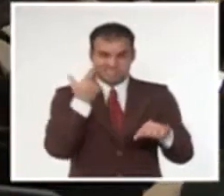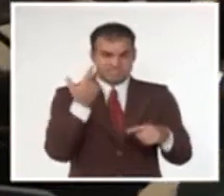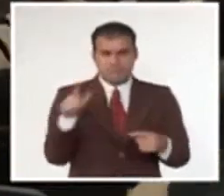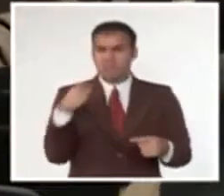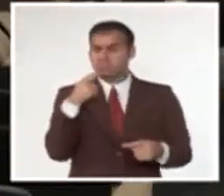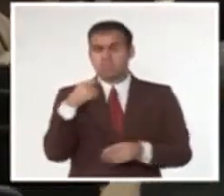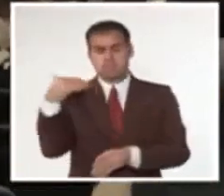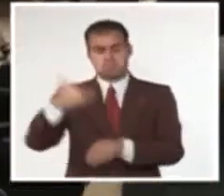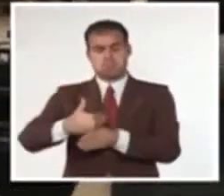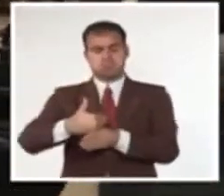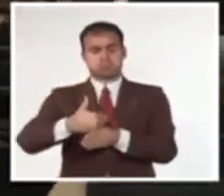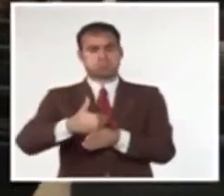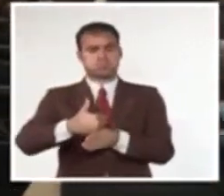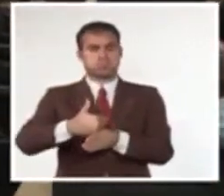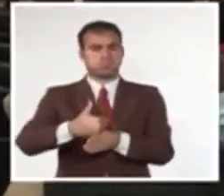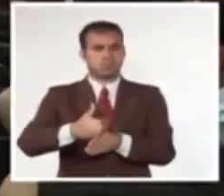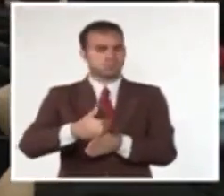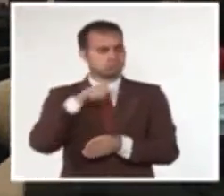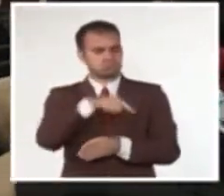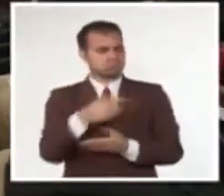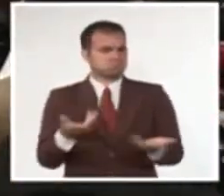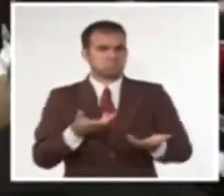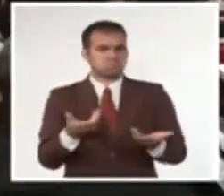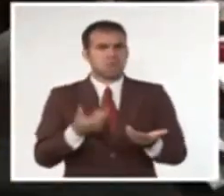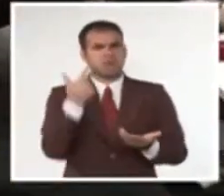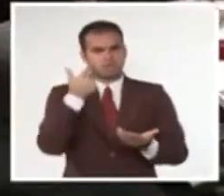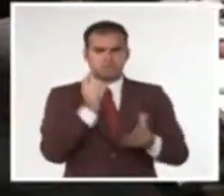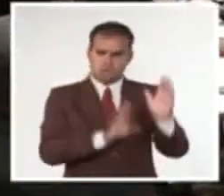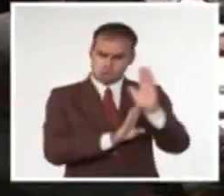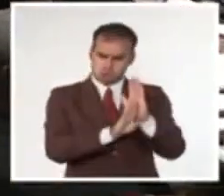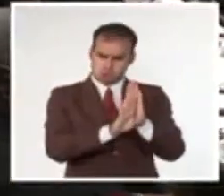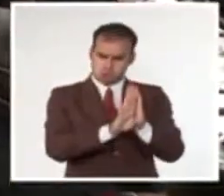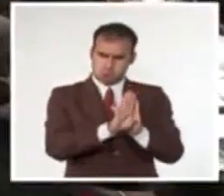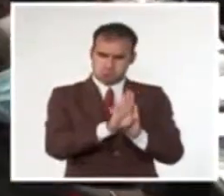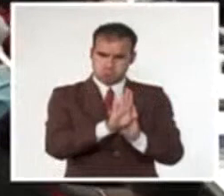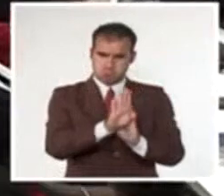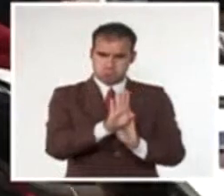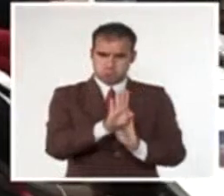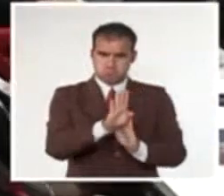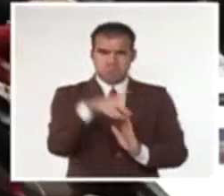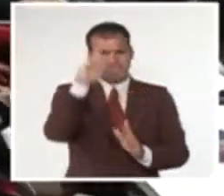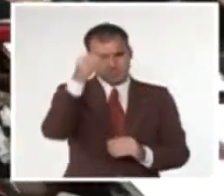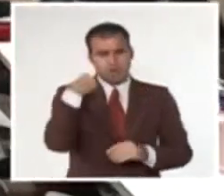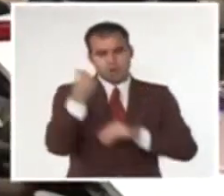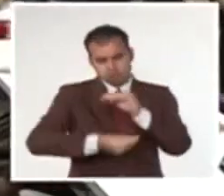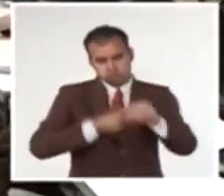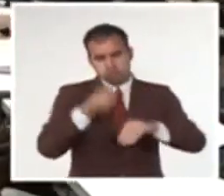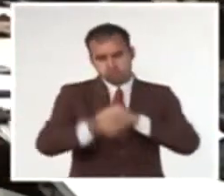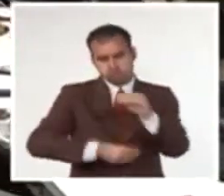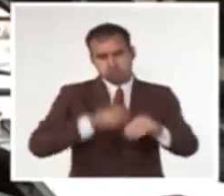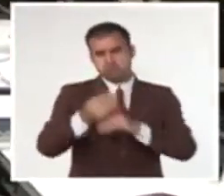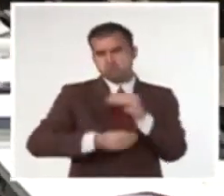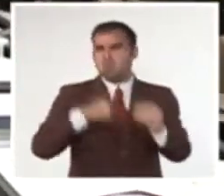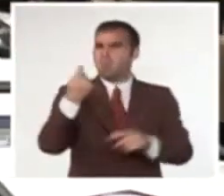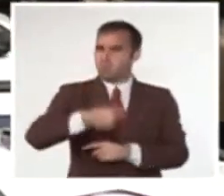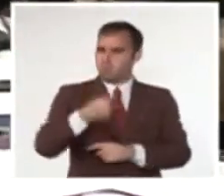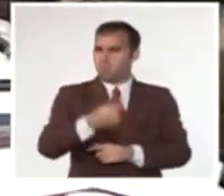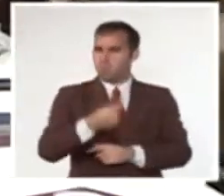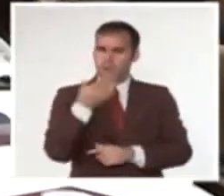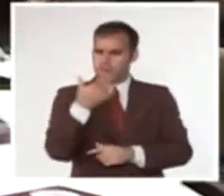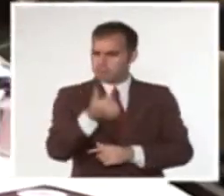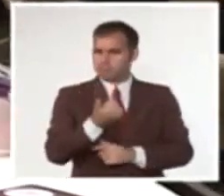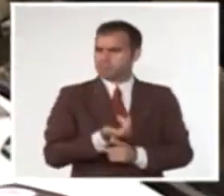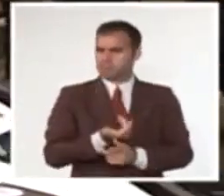bloquean, es la Cuba que progresa en el perfeccionamiento de su ordenamiento jurídico, consumando los